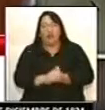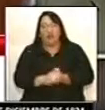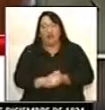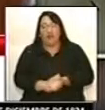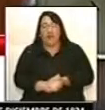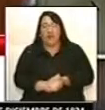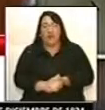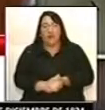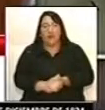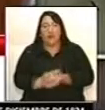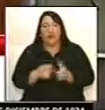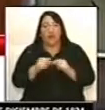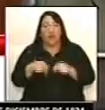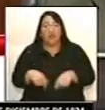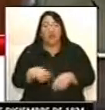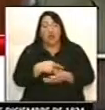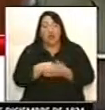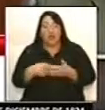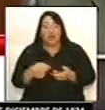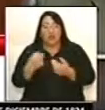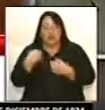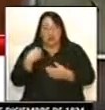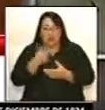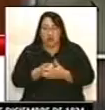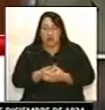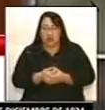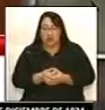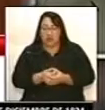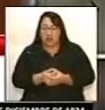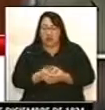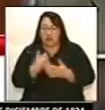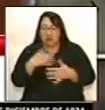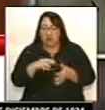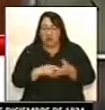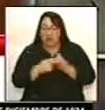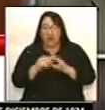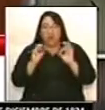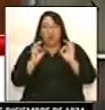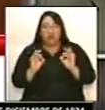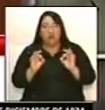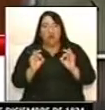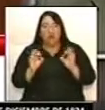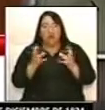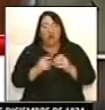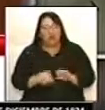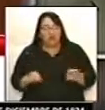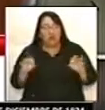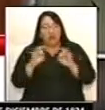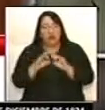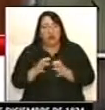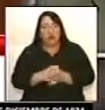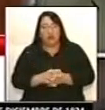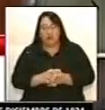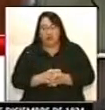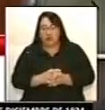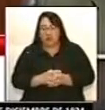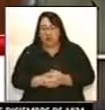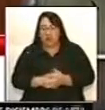Entonces, esta semana de representación ha sido justamente muy oportuna